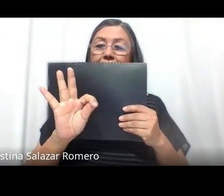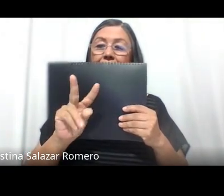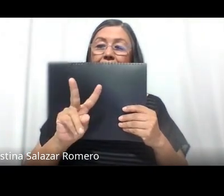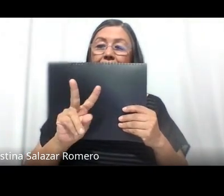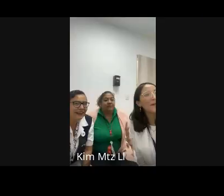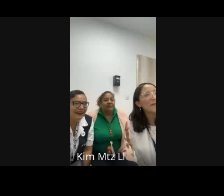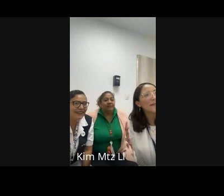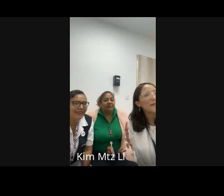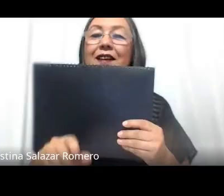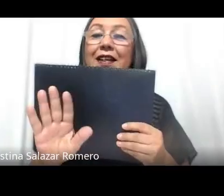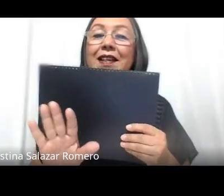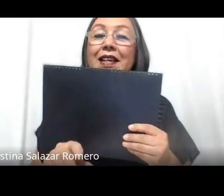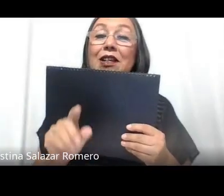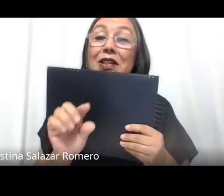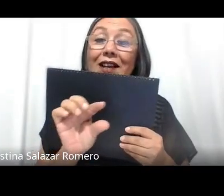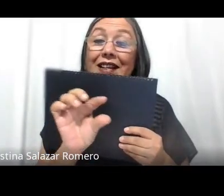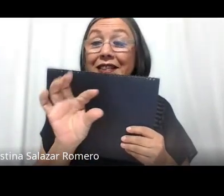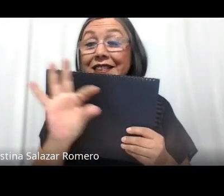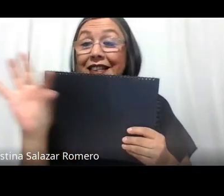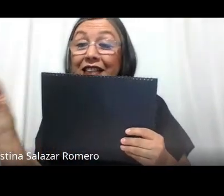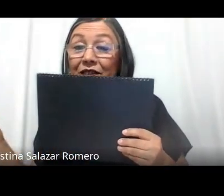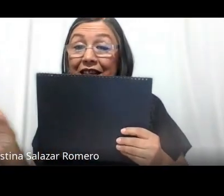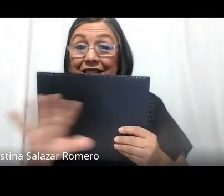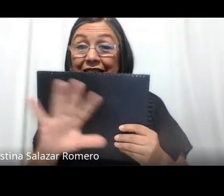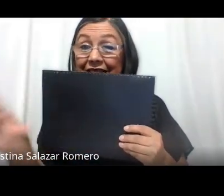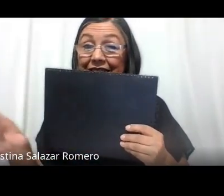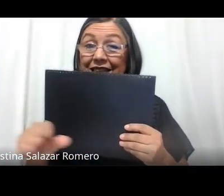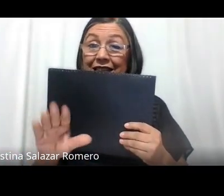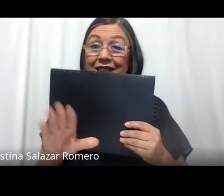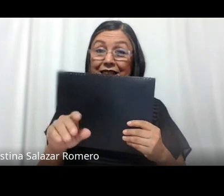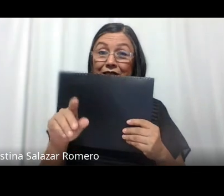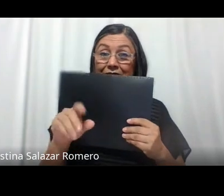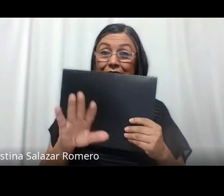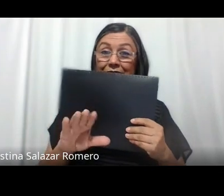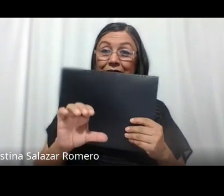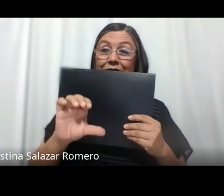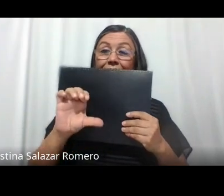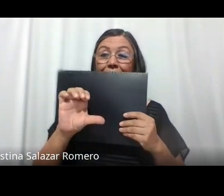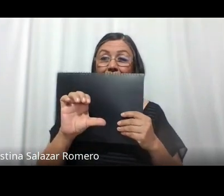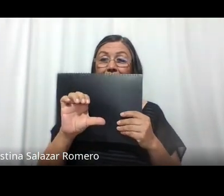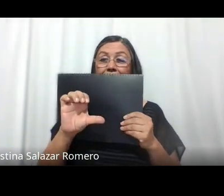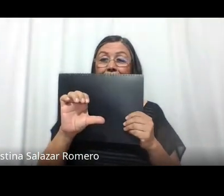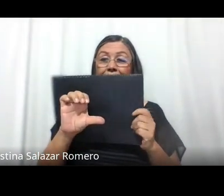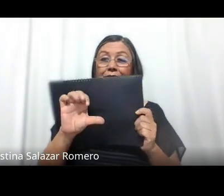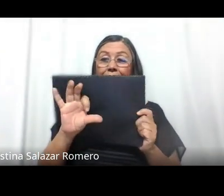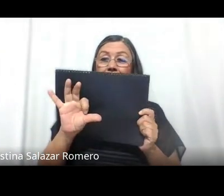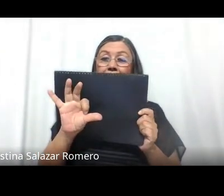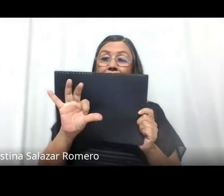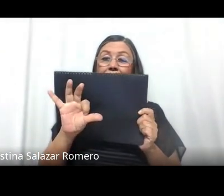A ver, otra vez, otra vez. Ok, a ver. Y la va a decir al final, ya que la deletreé, ¿sí?